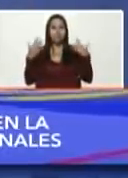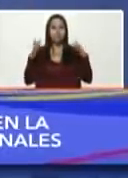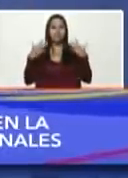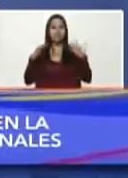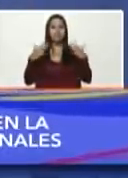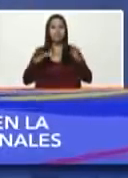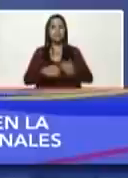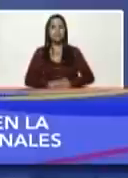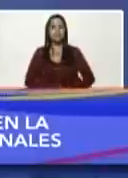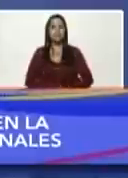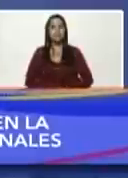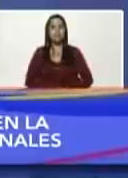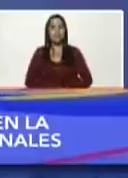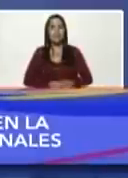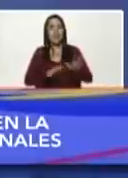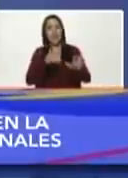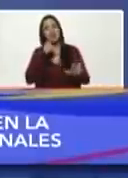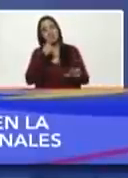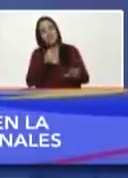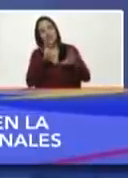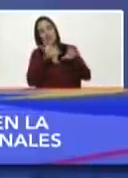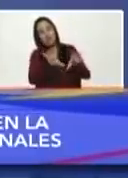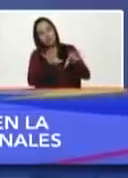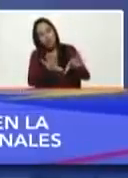Quiero aclarar que lo que acabo de decir es un chiste.